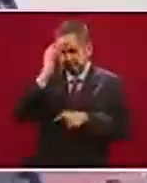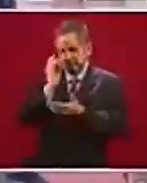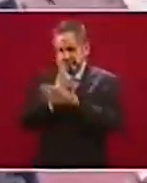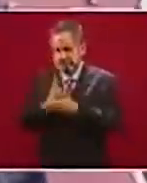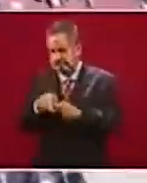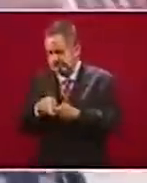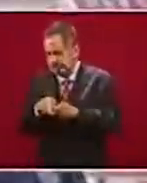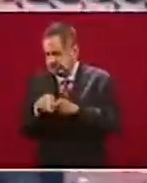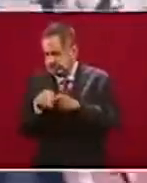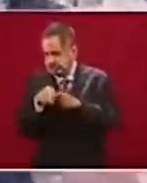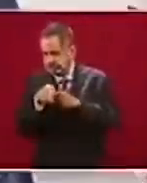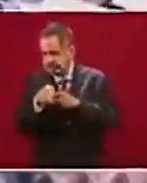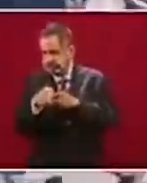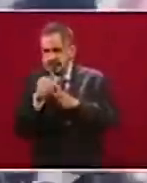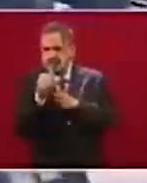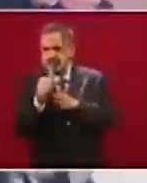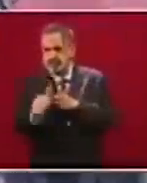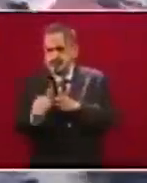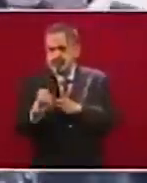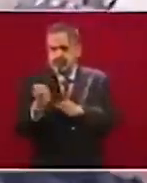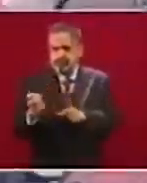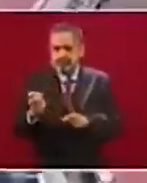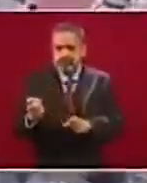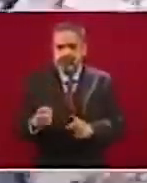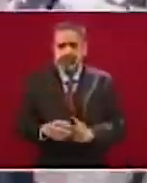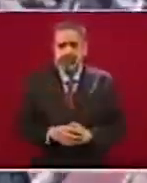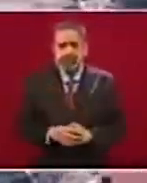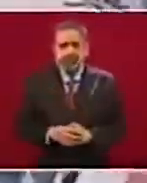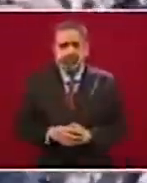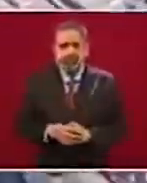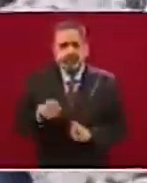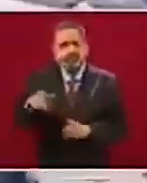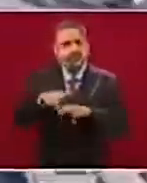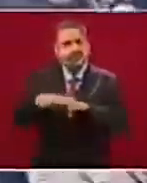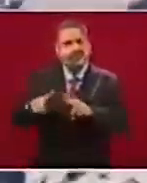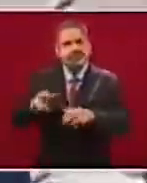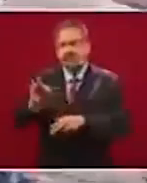apreciarlo. Estas son las instalaciones de Ferrovalle.